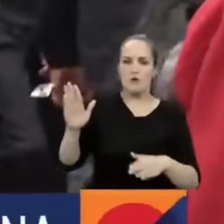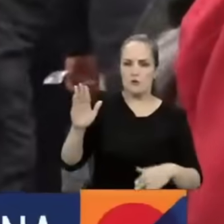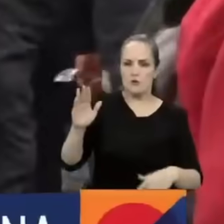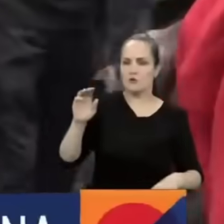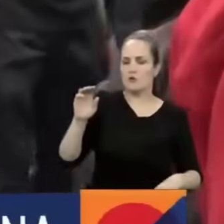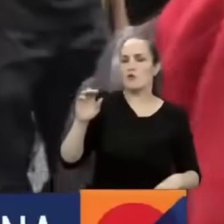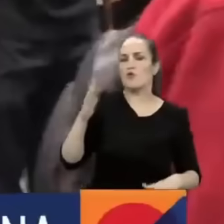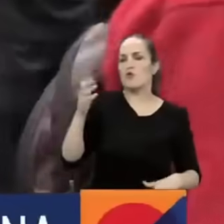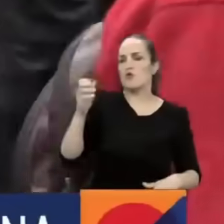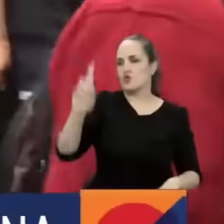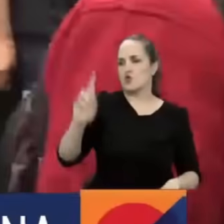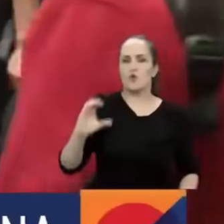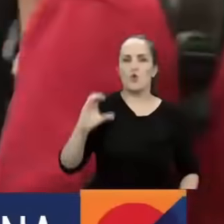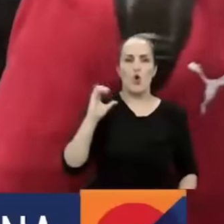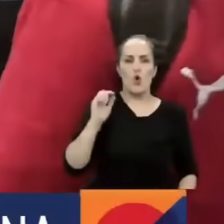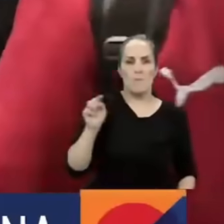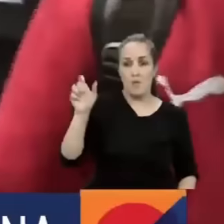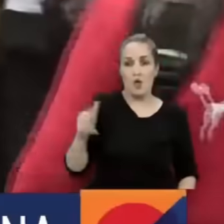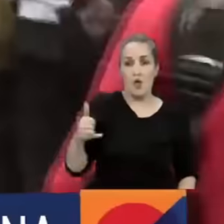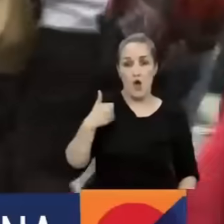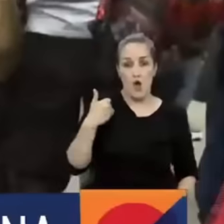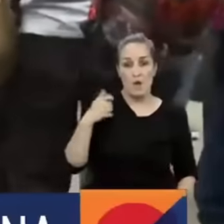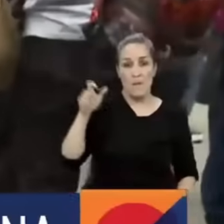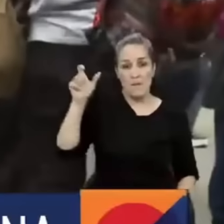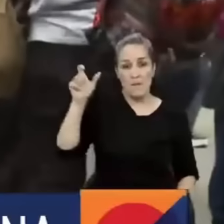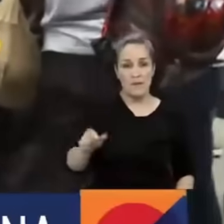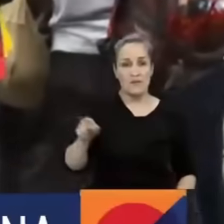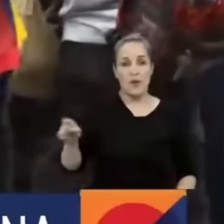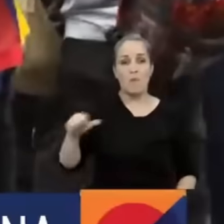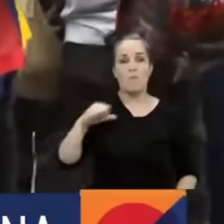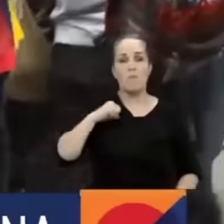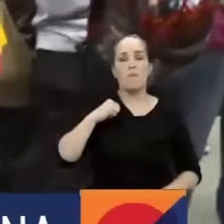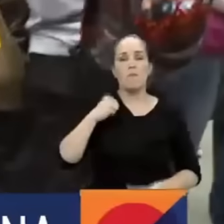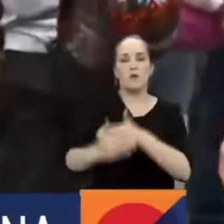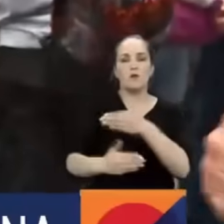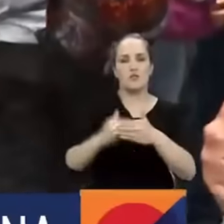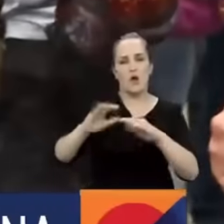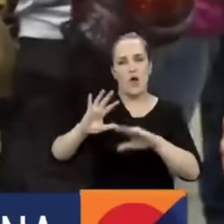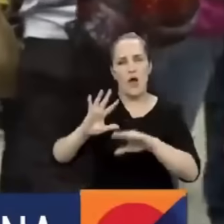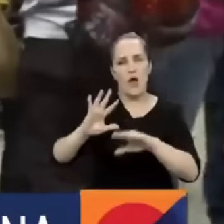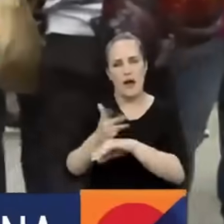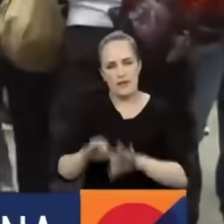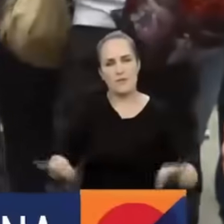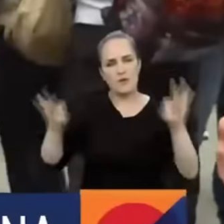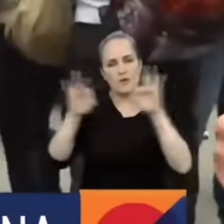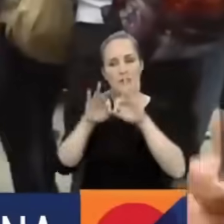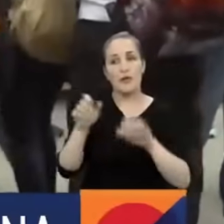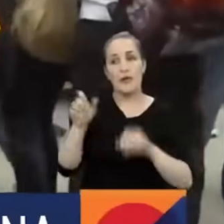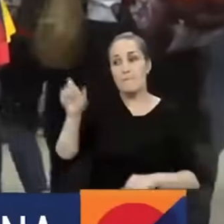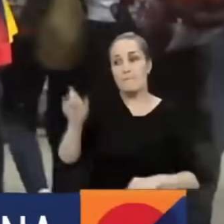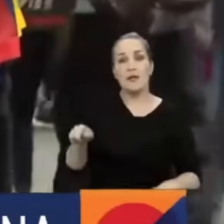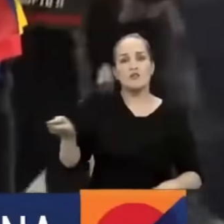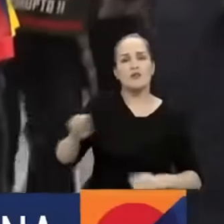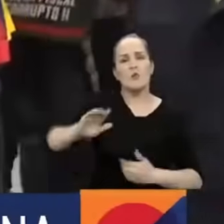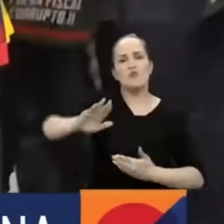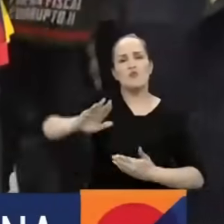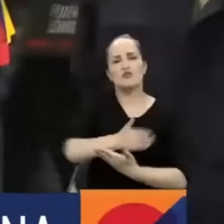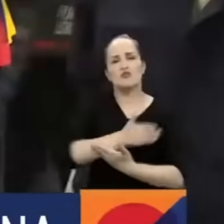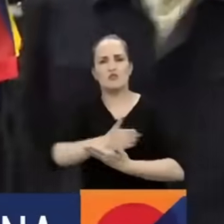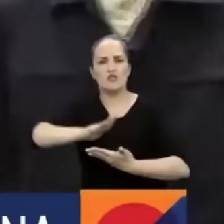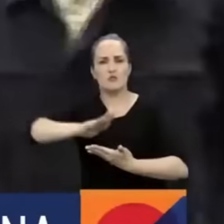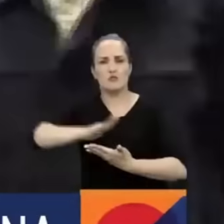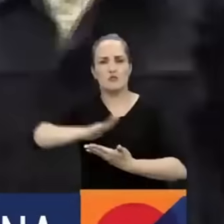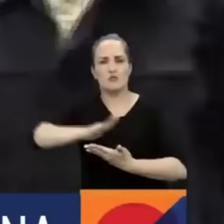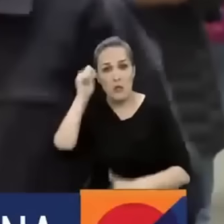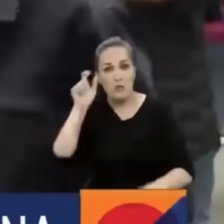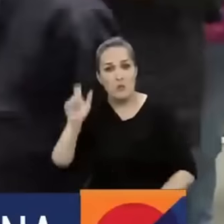del sur de Colombia, que está desarrollando un proceso artístico muy importante, y es que está componiendo letras musicales en su